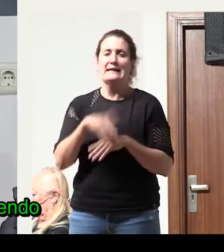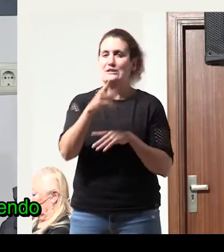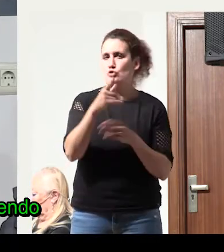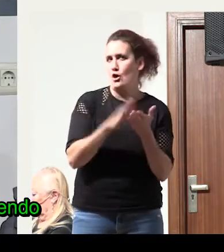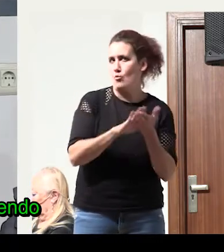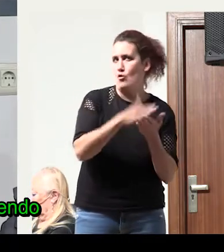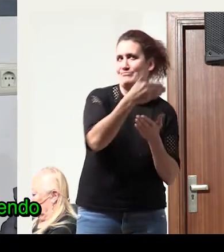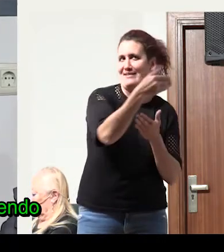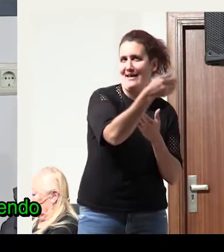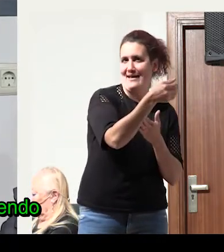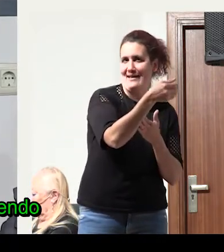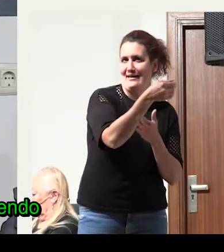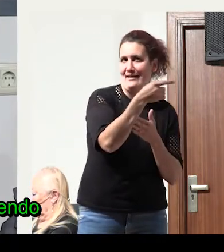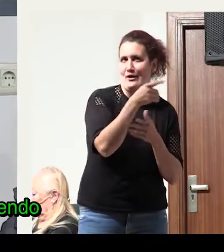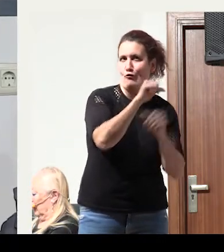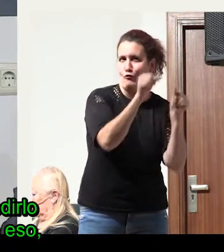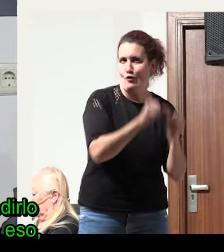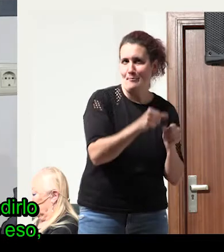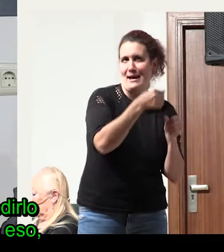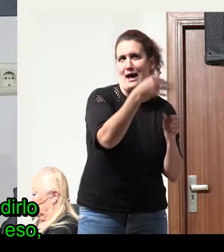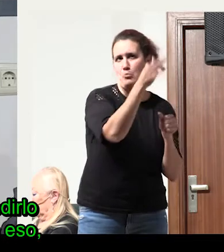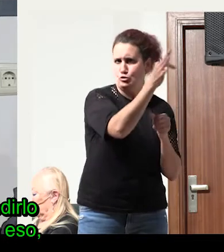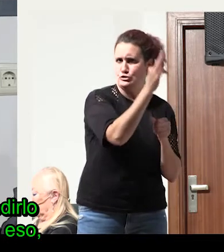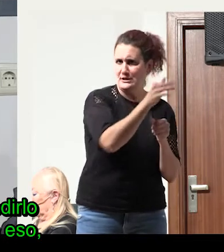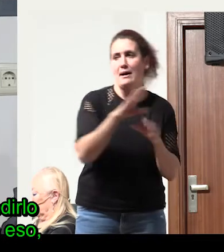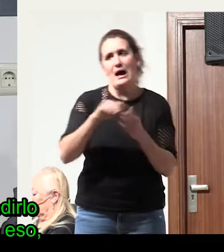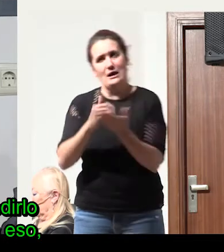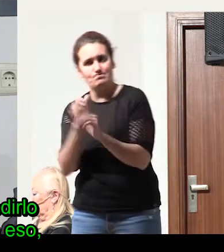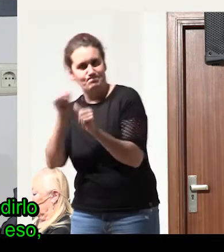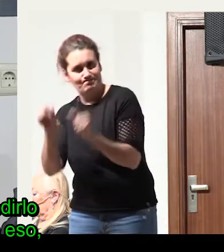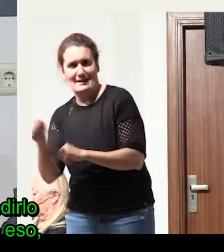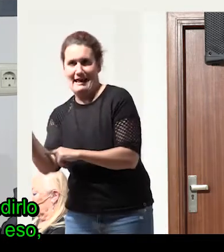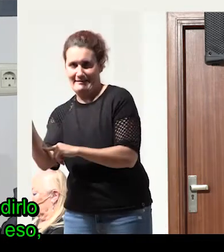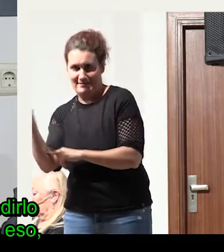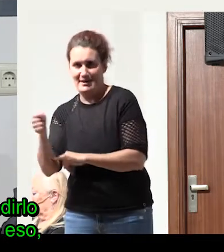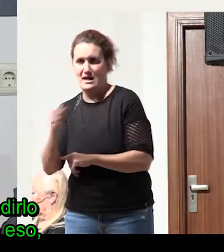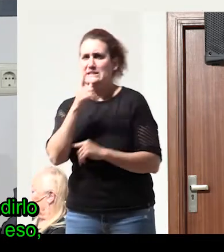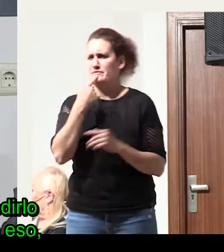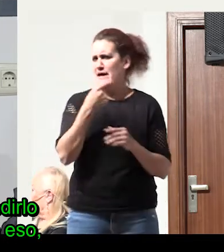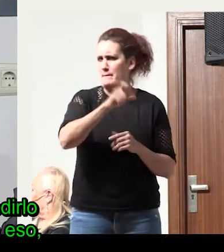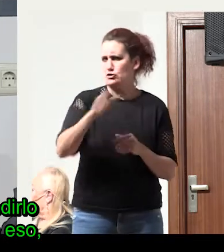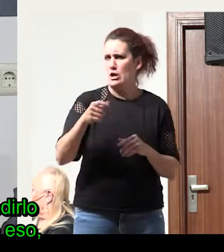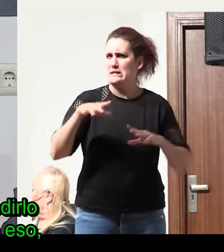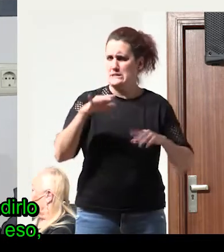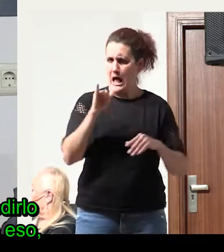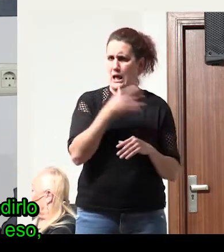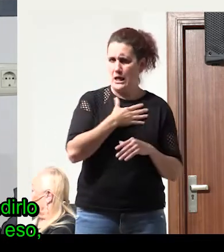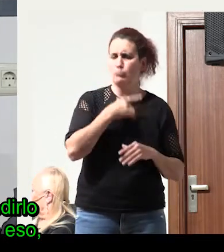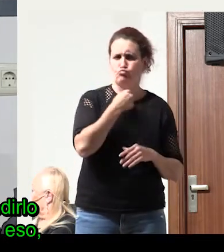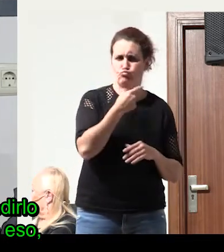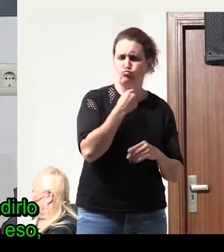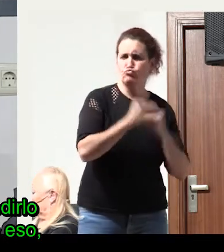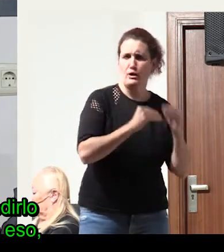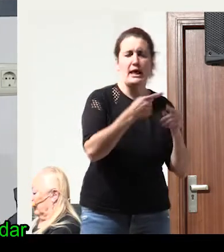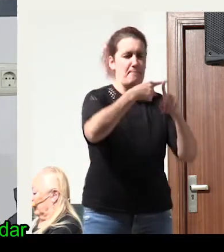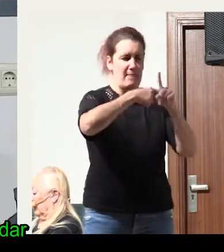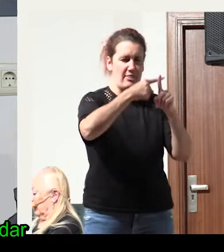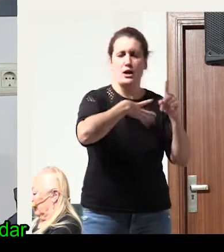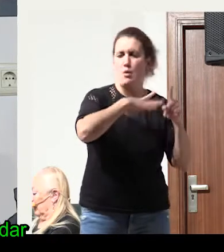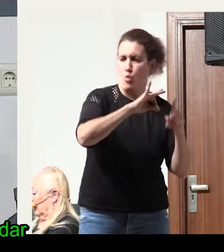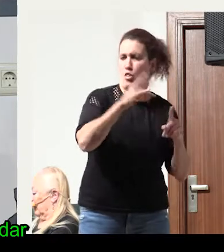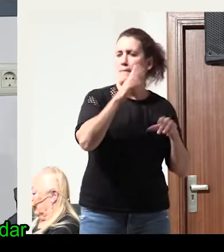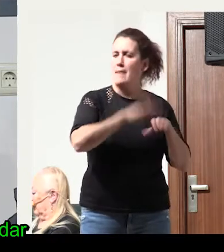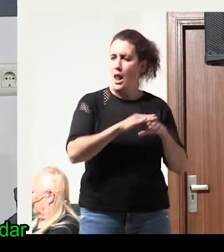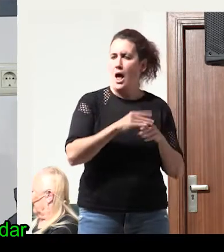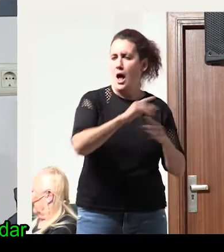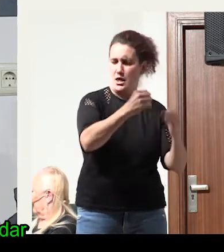hay personas que lo están haciendo con mucho gusto y bueno, y de alguna manera pueden medirlo, ¿no?, y que no les invada toda su vida eso, y otras